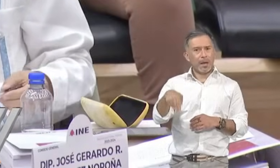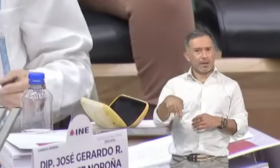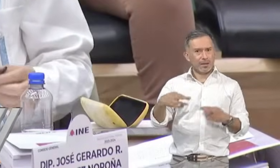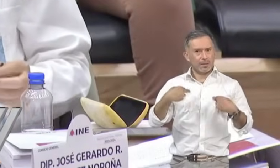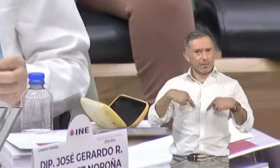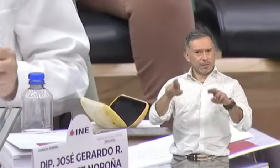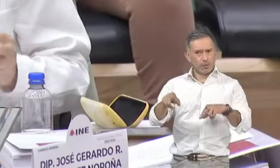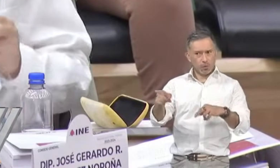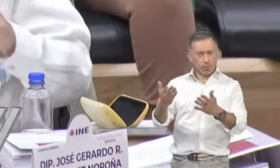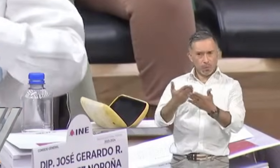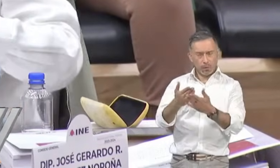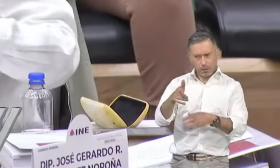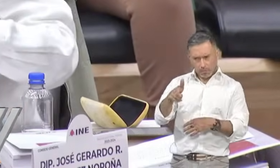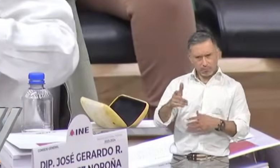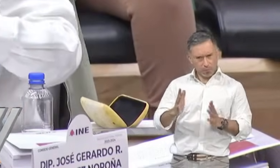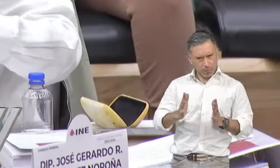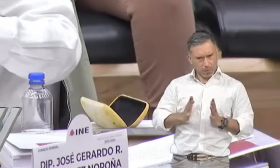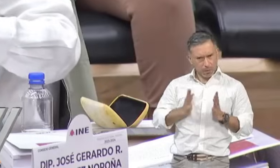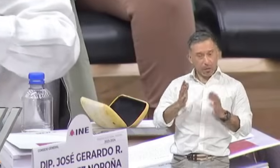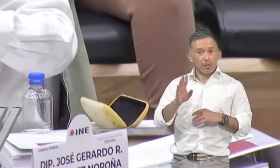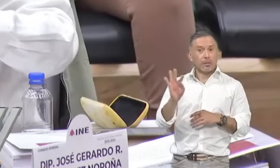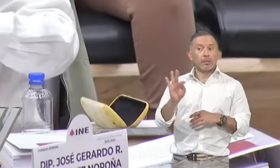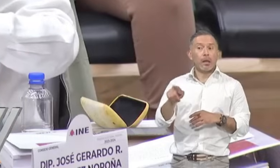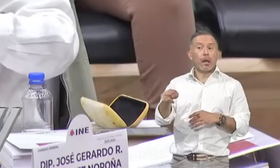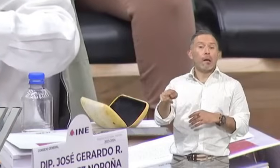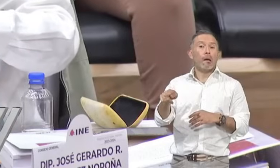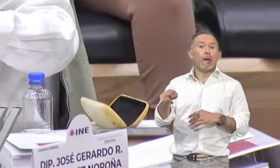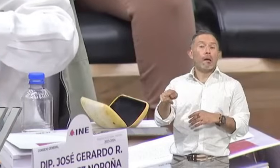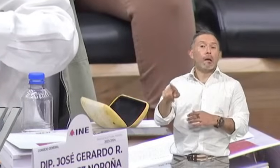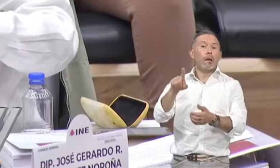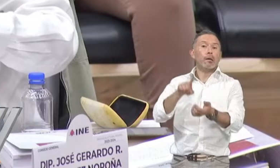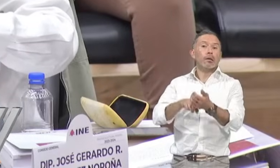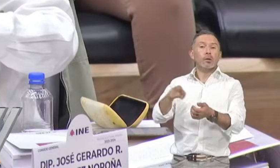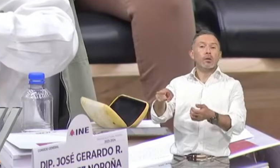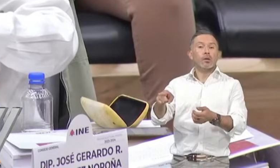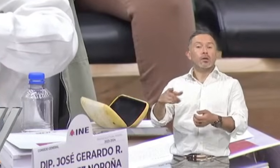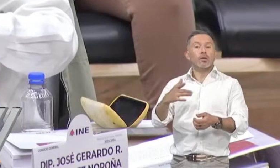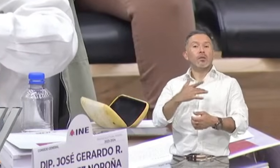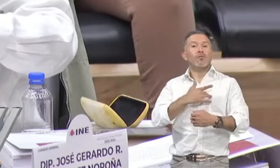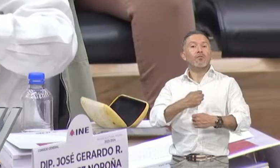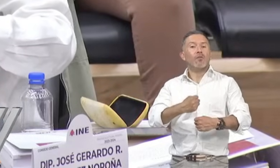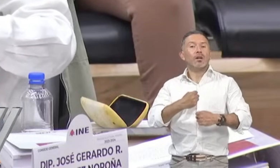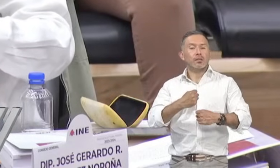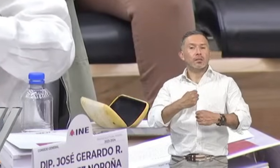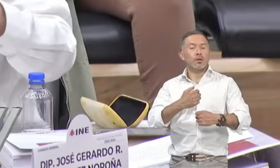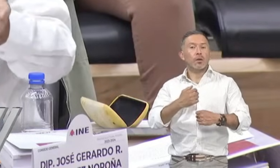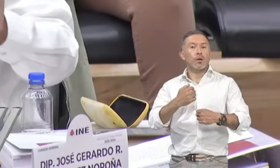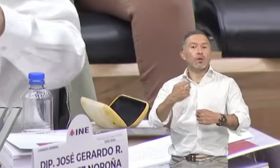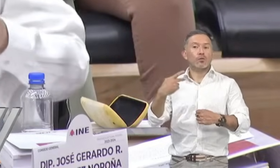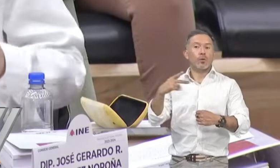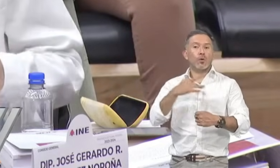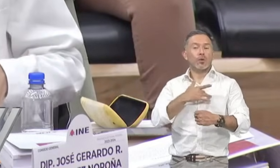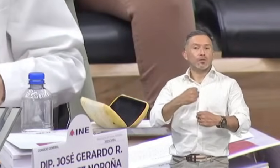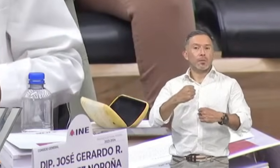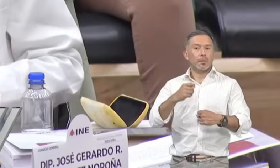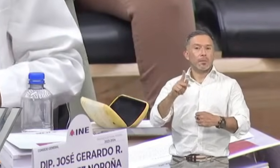Nacional. No sé si a nombre del Frente Fuerza y Corazón del PREAN o solo